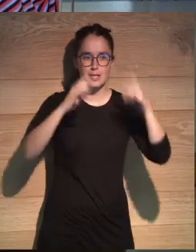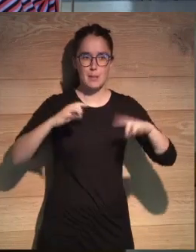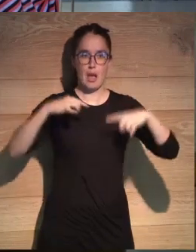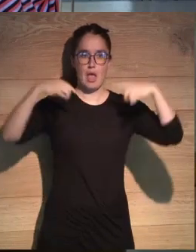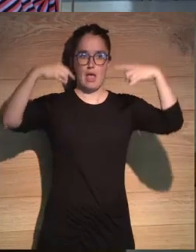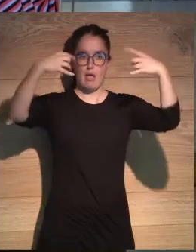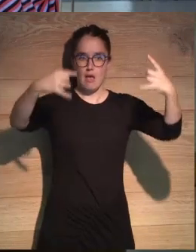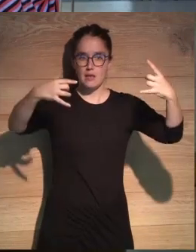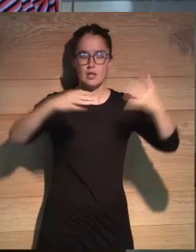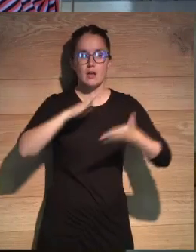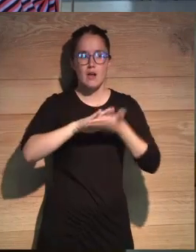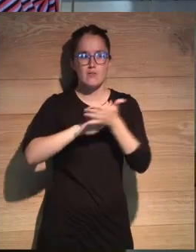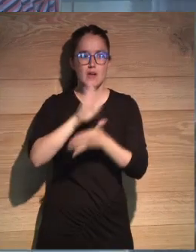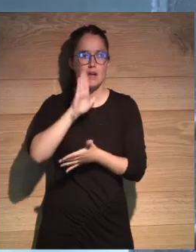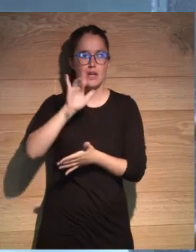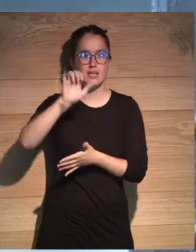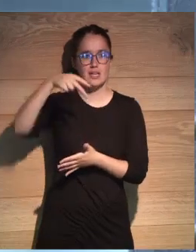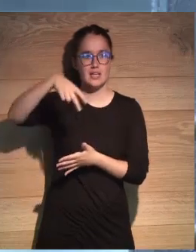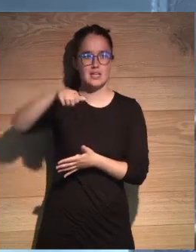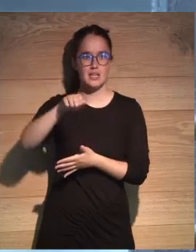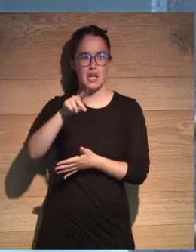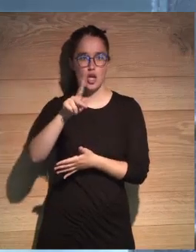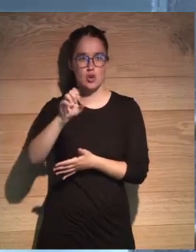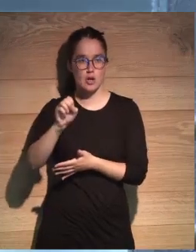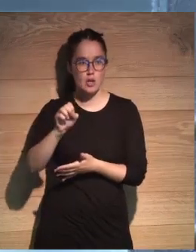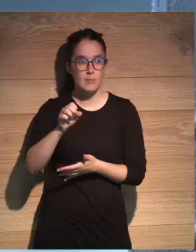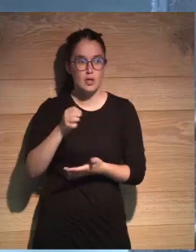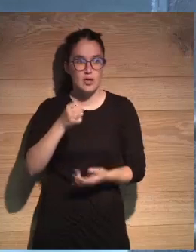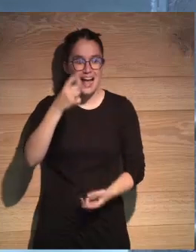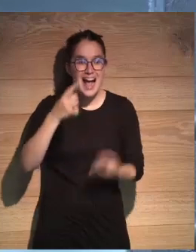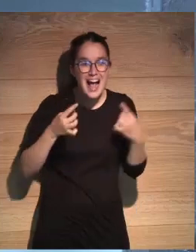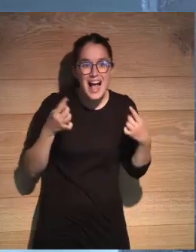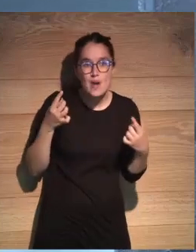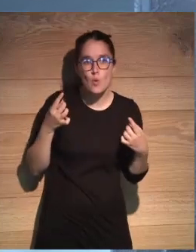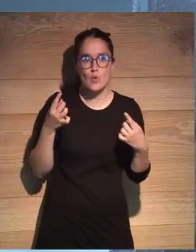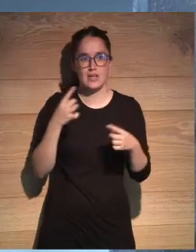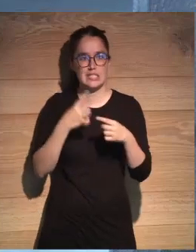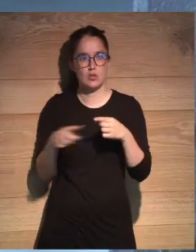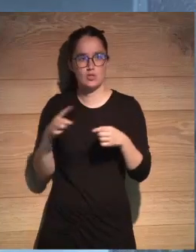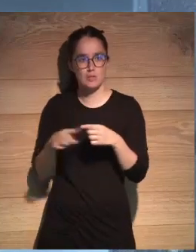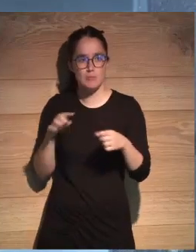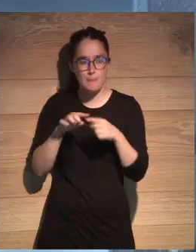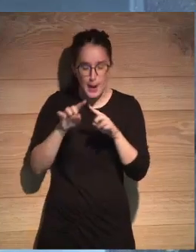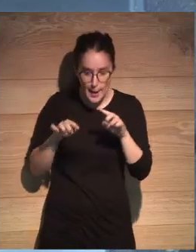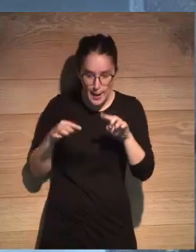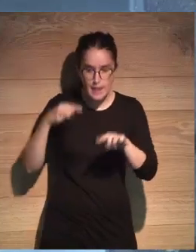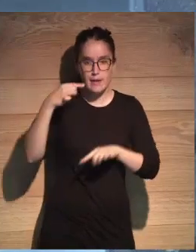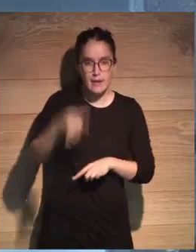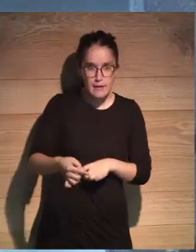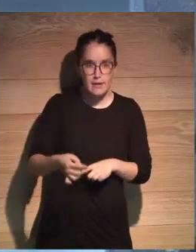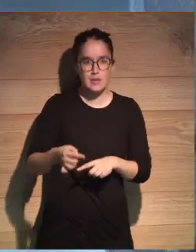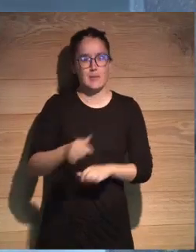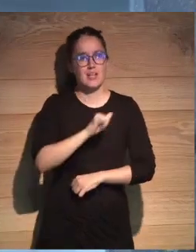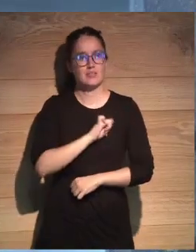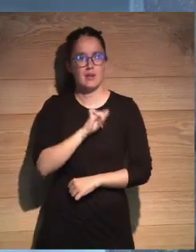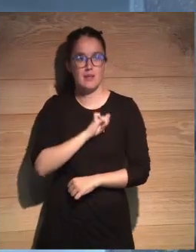multiplicador del que nos hablaba Iñaco, pero creo que a veces, en algunos puntos, y además para que todo esto surta efecto hay que esperar, ¿no? Y